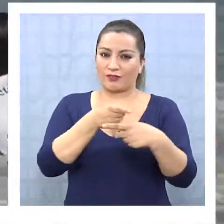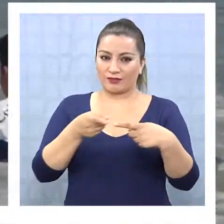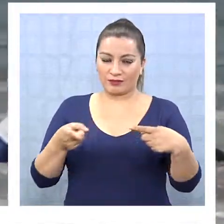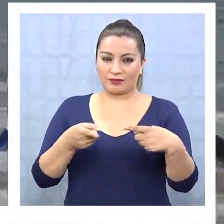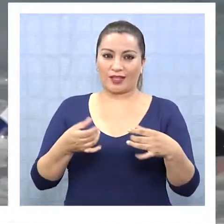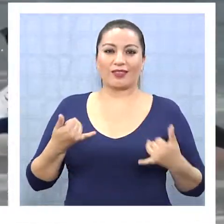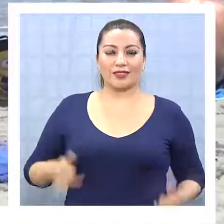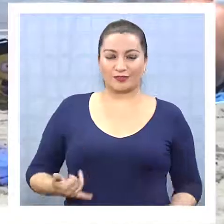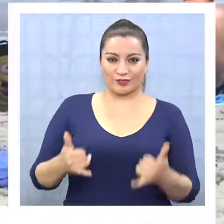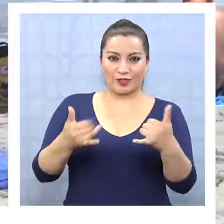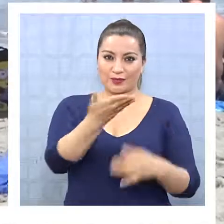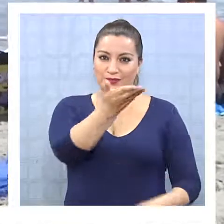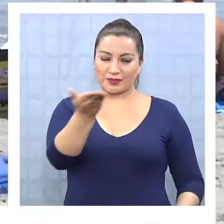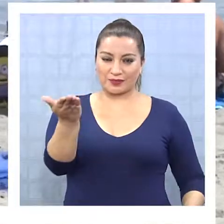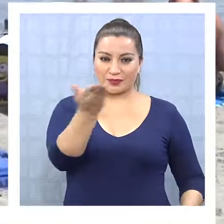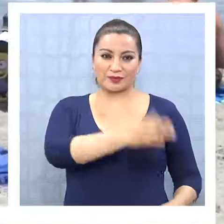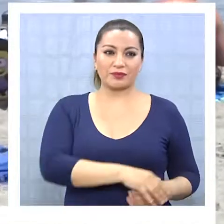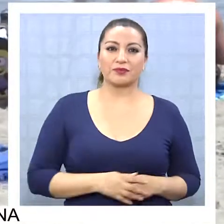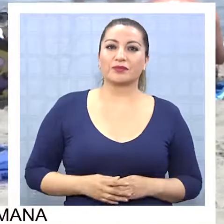jornada recreativa.